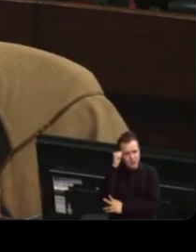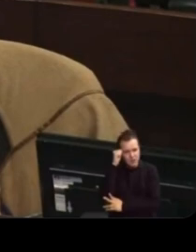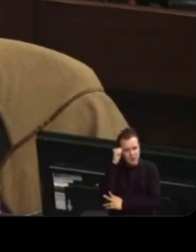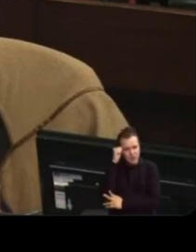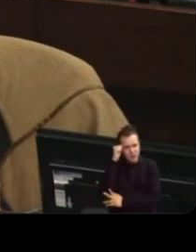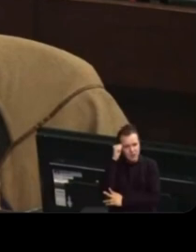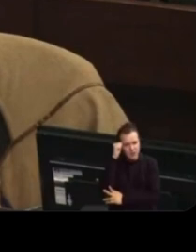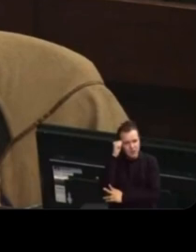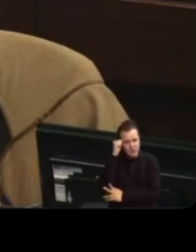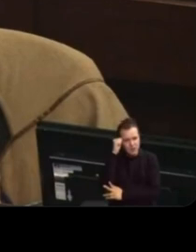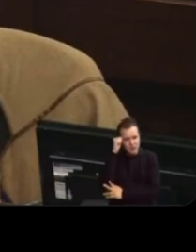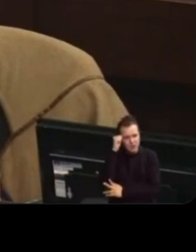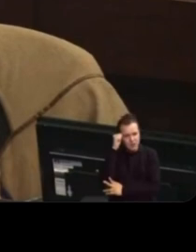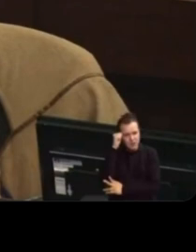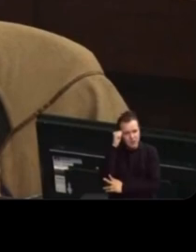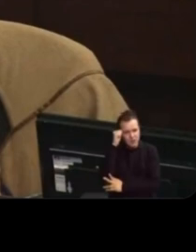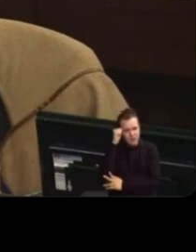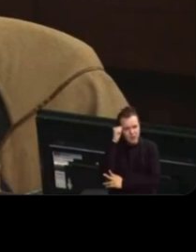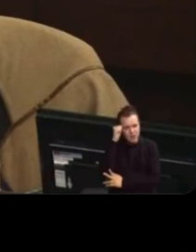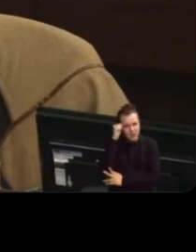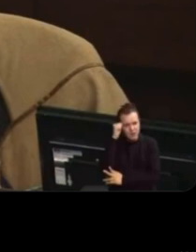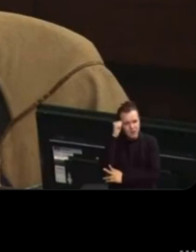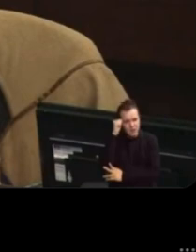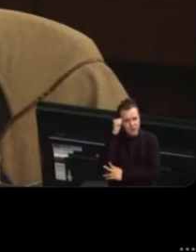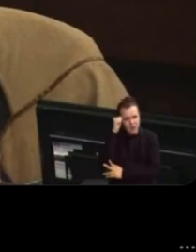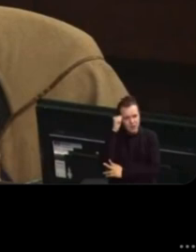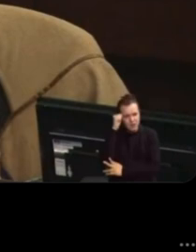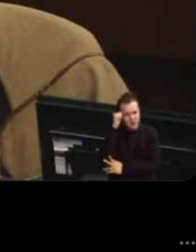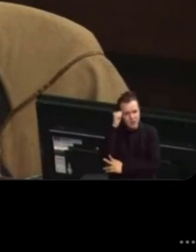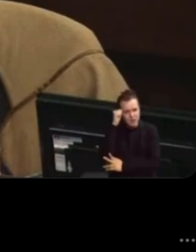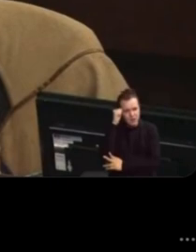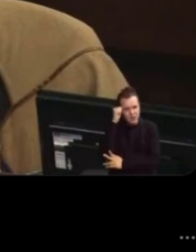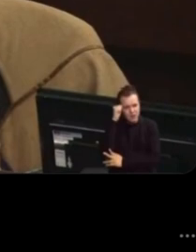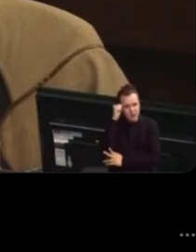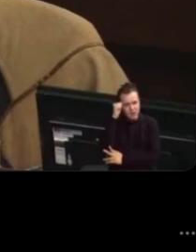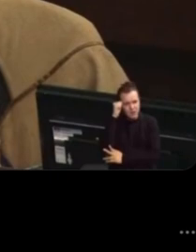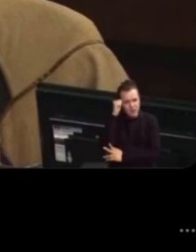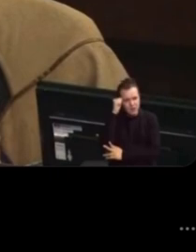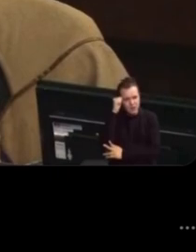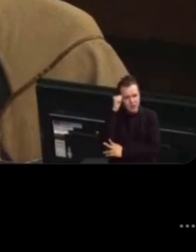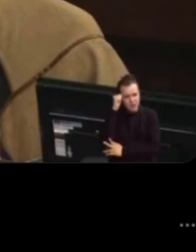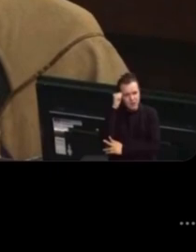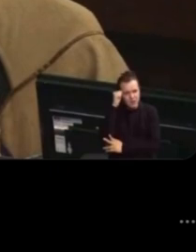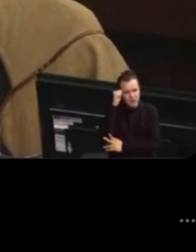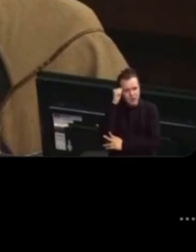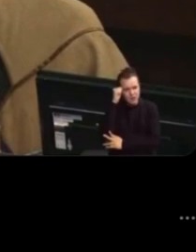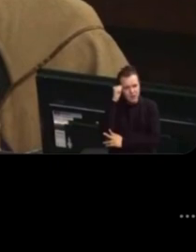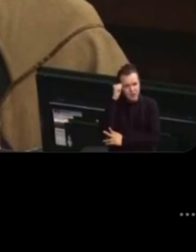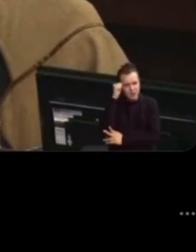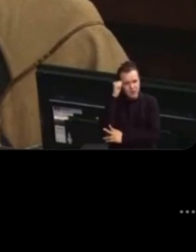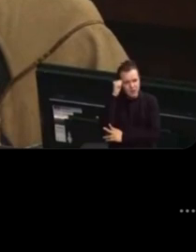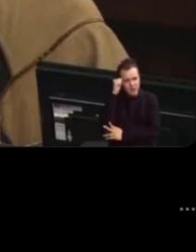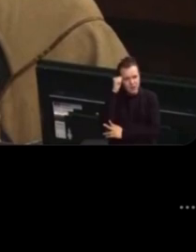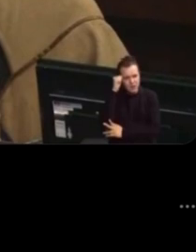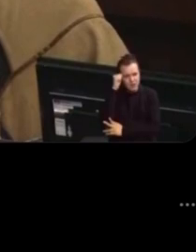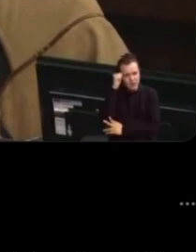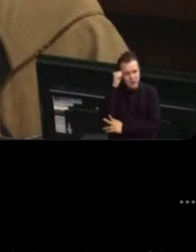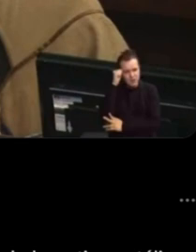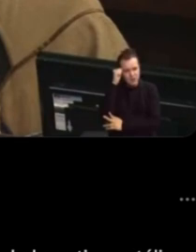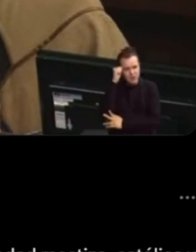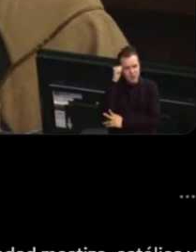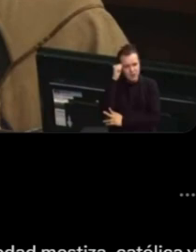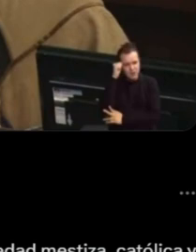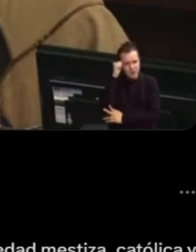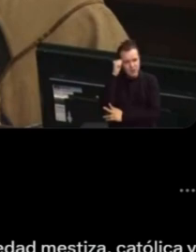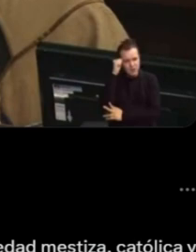en entrevista en la W al representante Edgar Velasco, donde decía que ellos